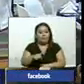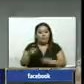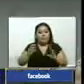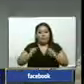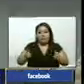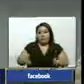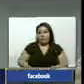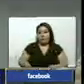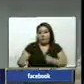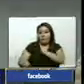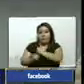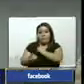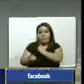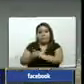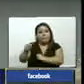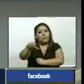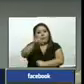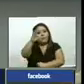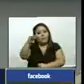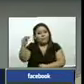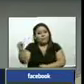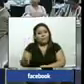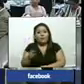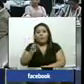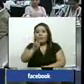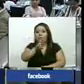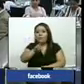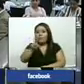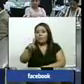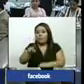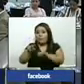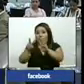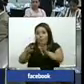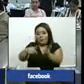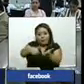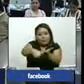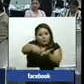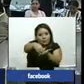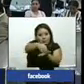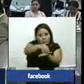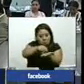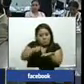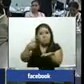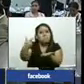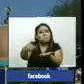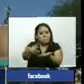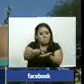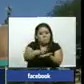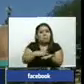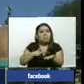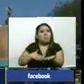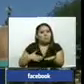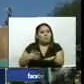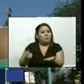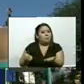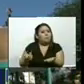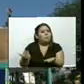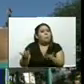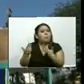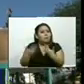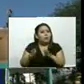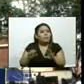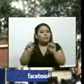apoyo internacional y busca que los 262 municipios del país cuenten con los recursos necesarios y